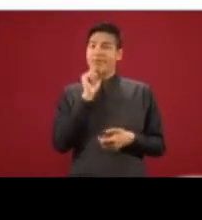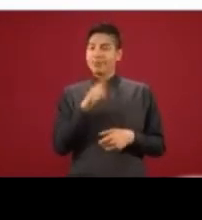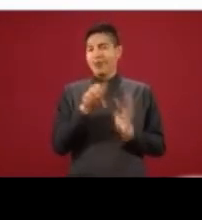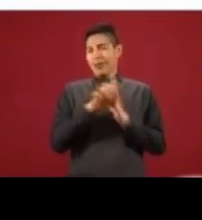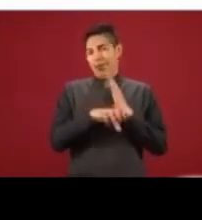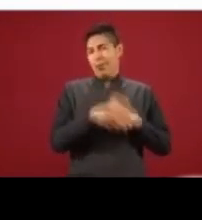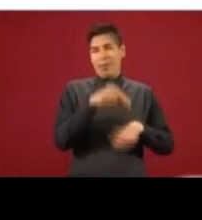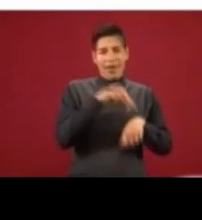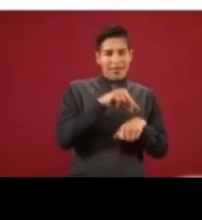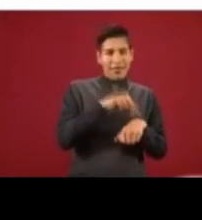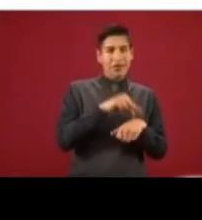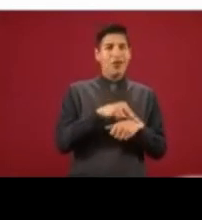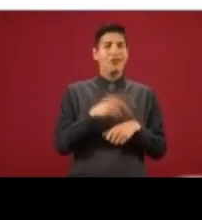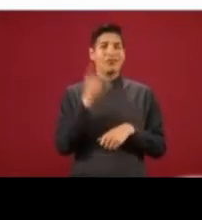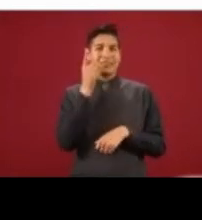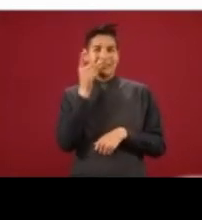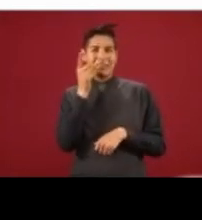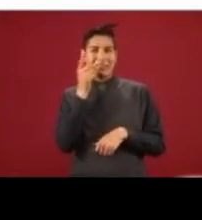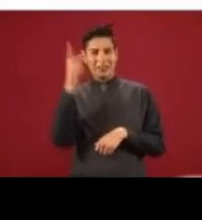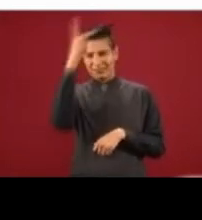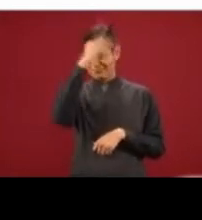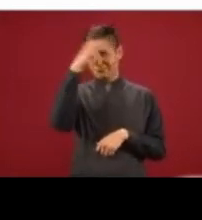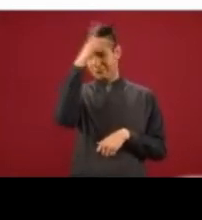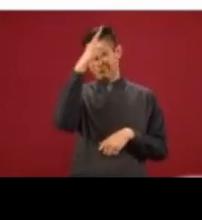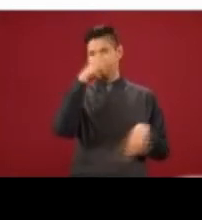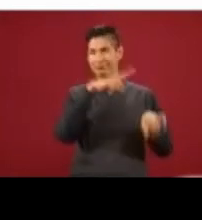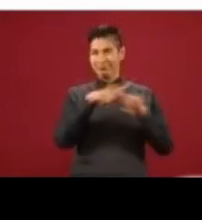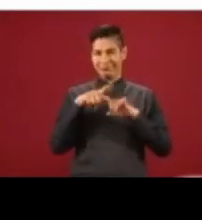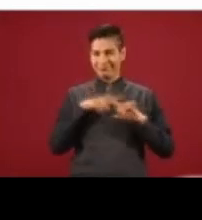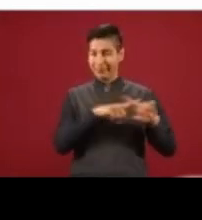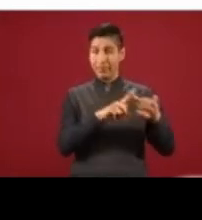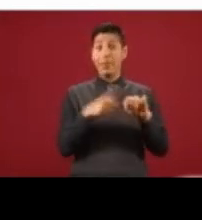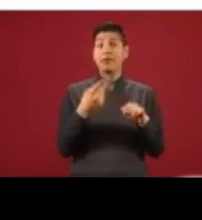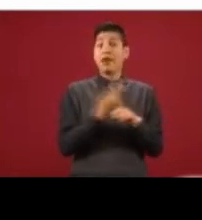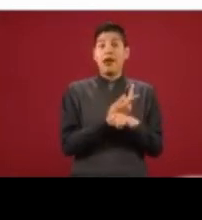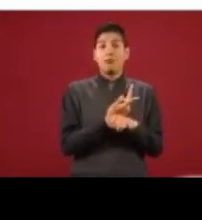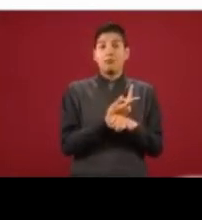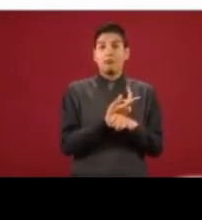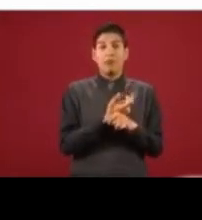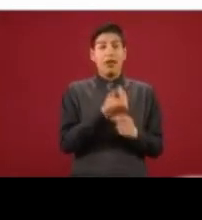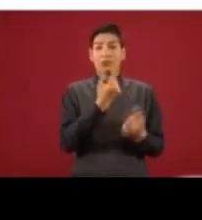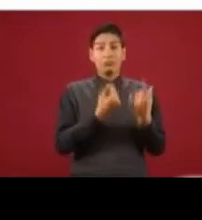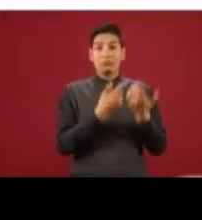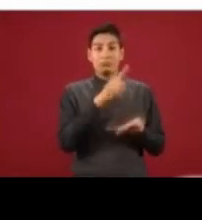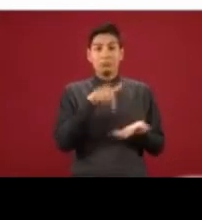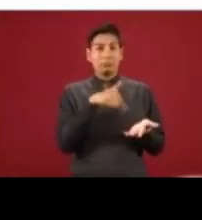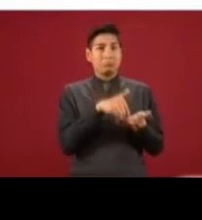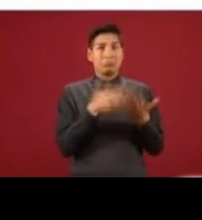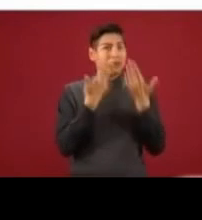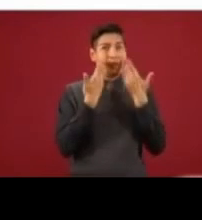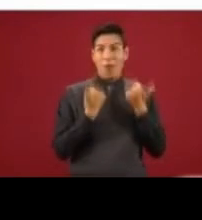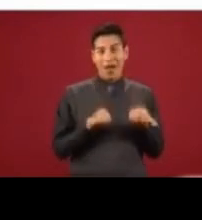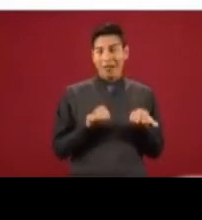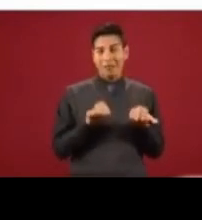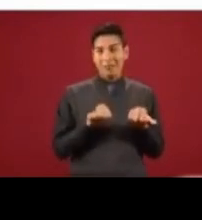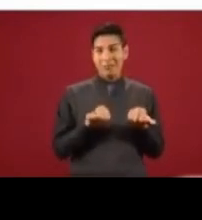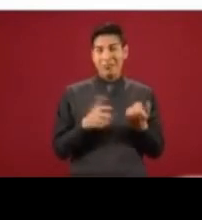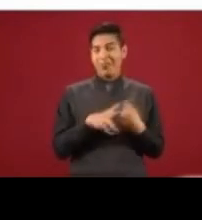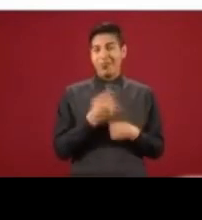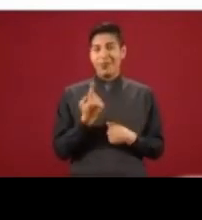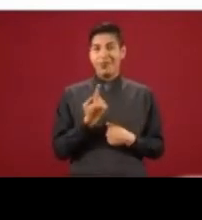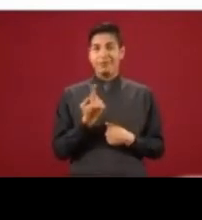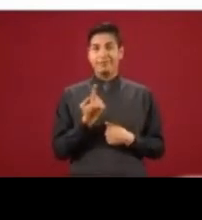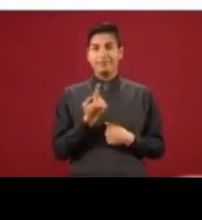enfermeras, odontólogos, psicólogos, etcétera, están vacantes, están desiertas, y esto ocurre mayormente